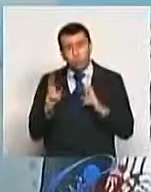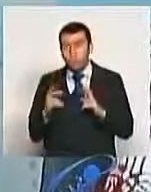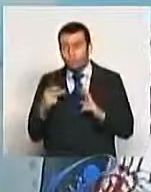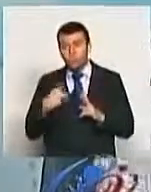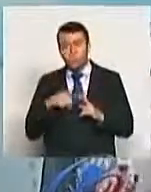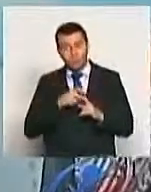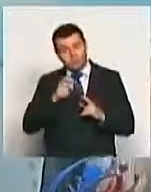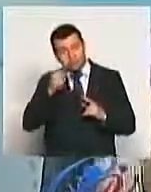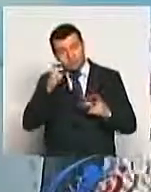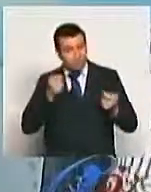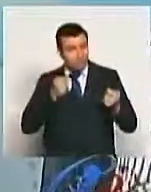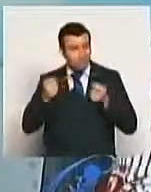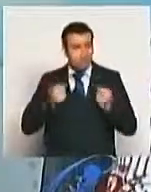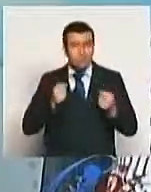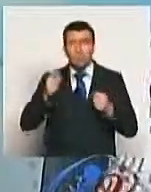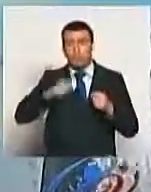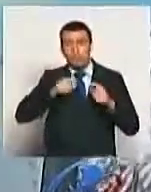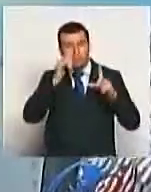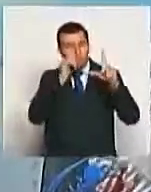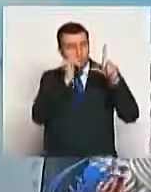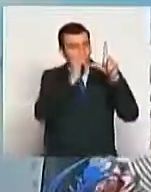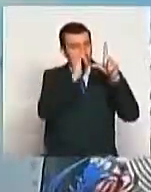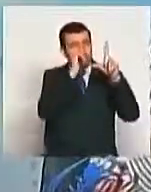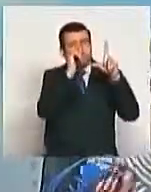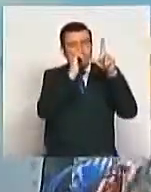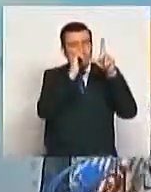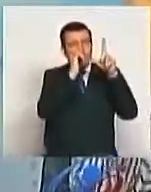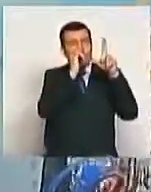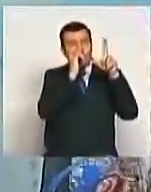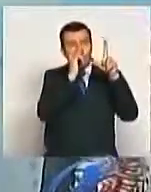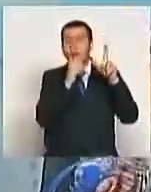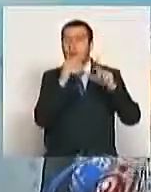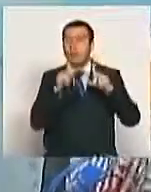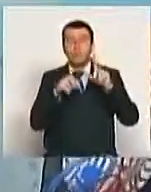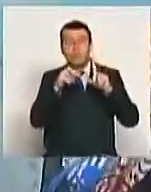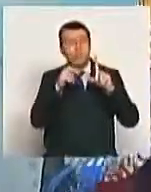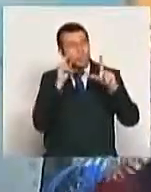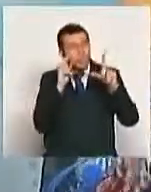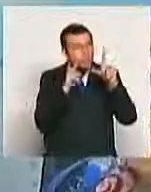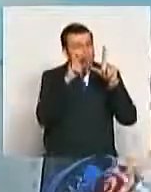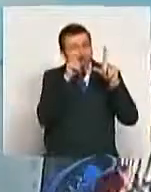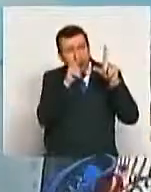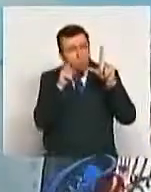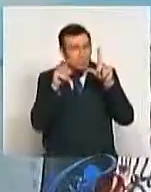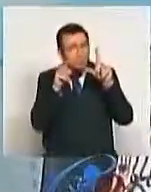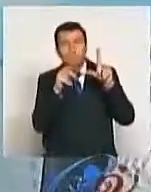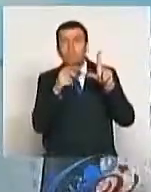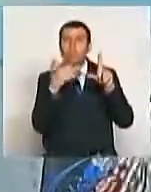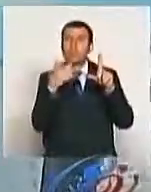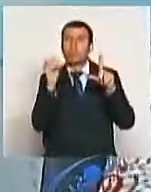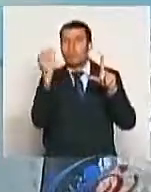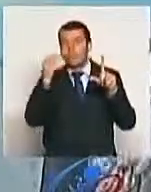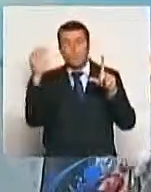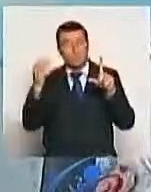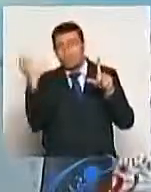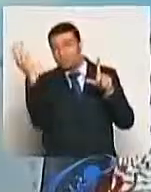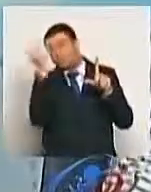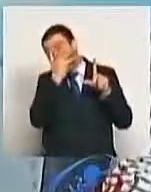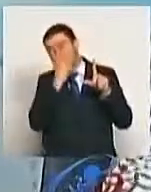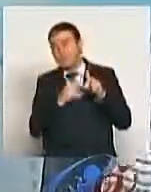en el parque médico, con videocolposcopia, porque las citologías tienen fallas muy grandes, más allá del 50%. Entonces si esa señora